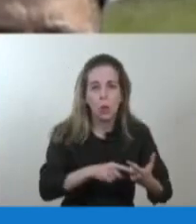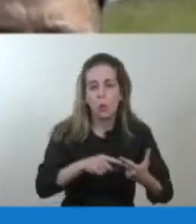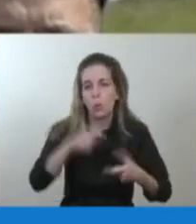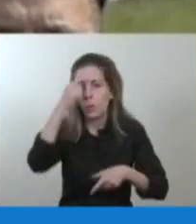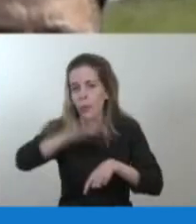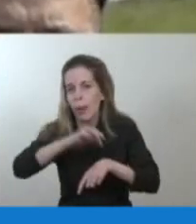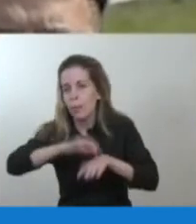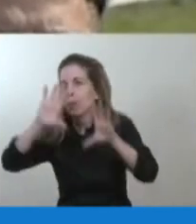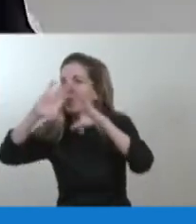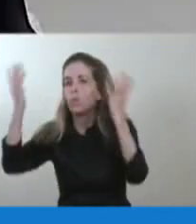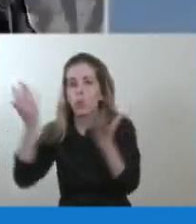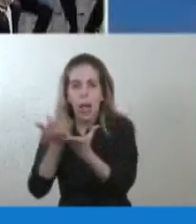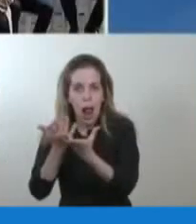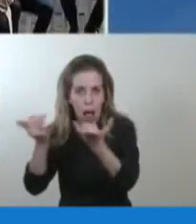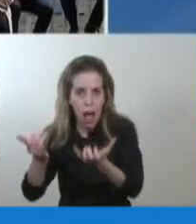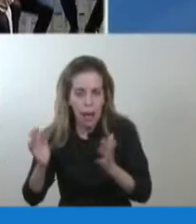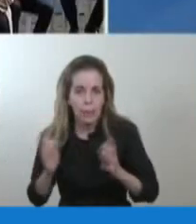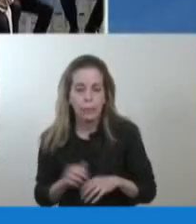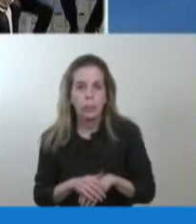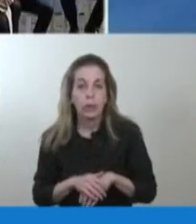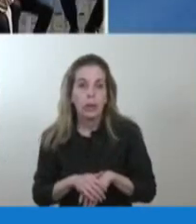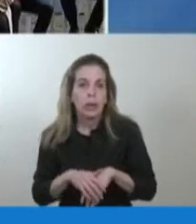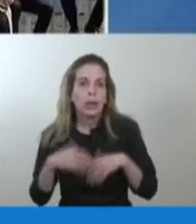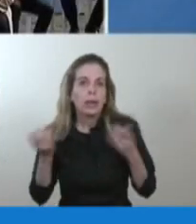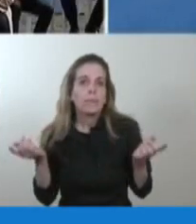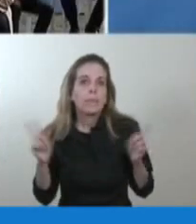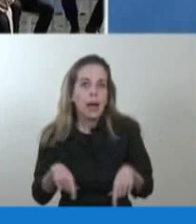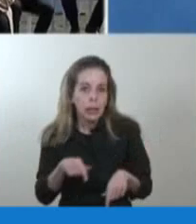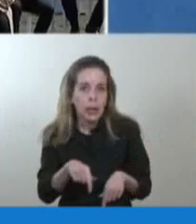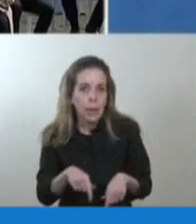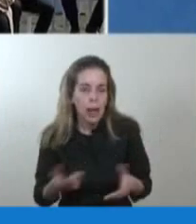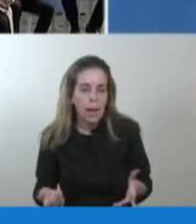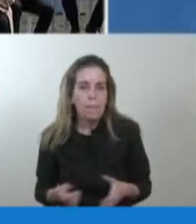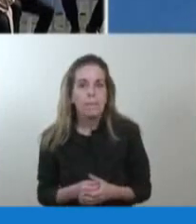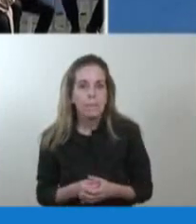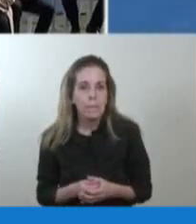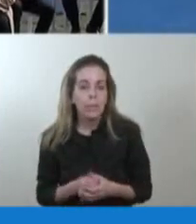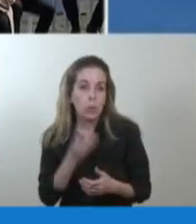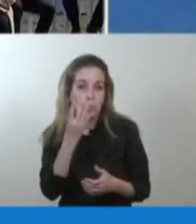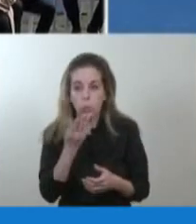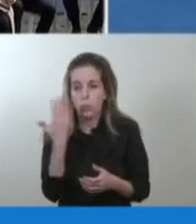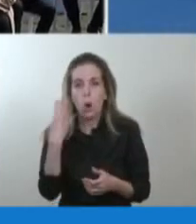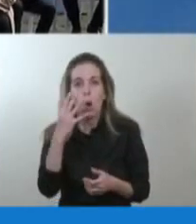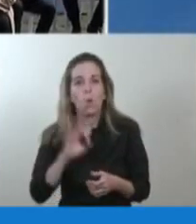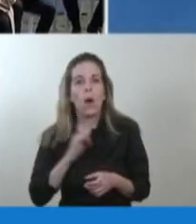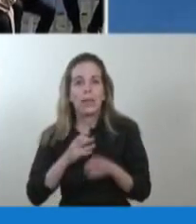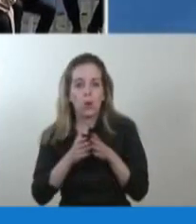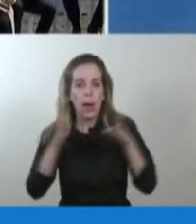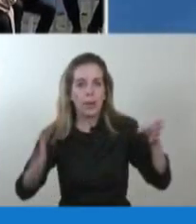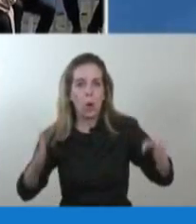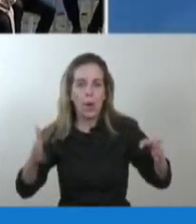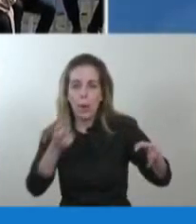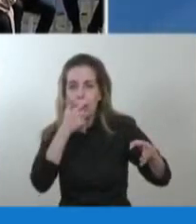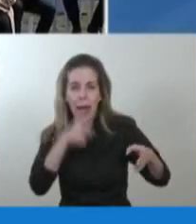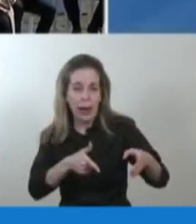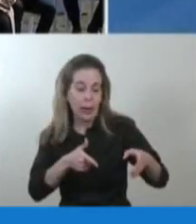en el mundo y venimos además de 4 años de un gobierno neoliberal